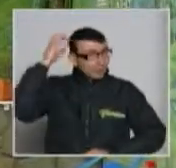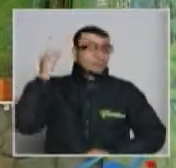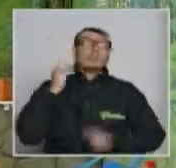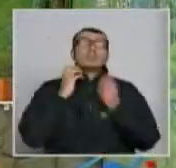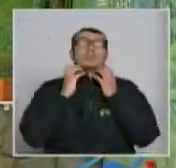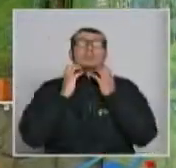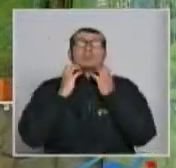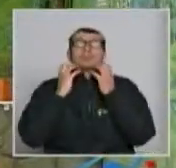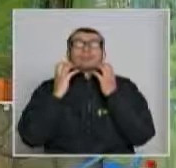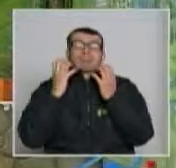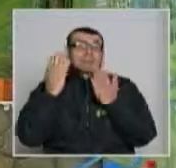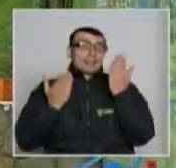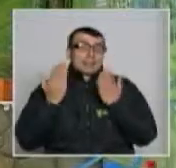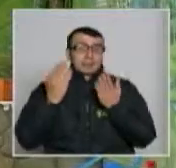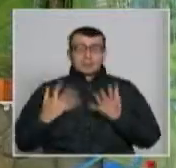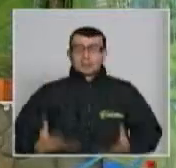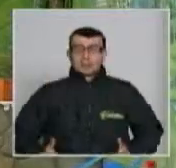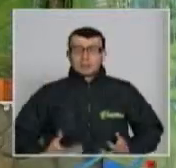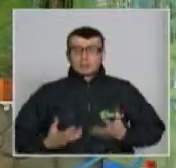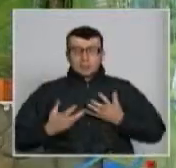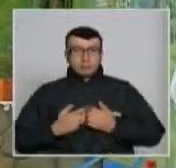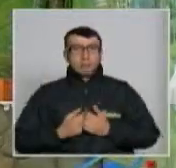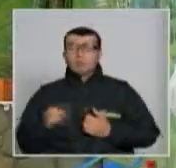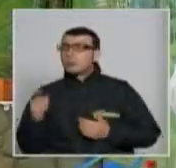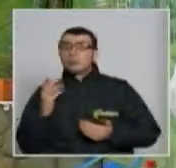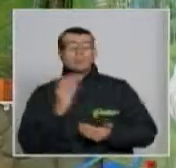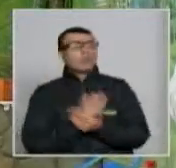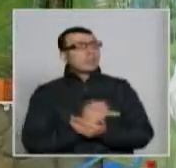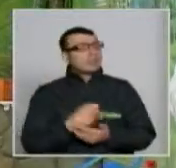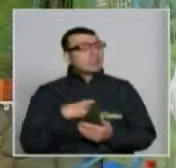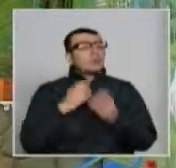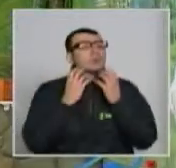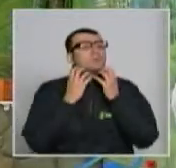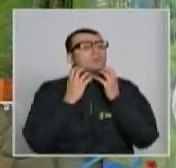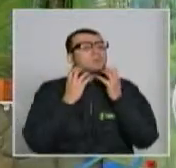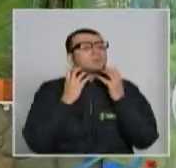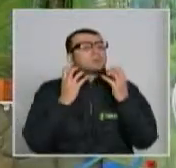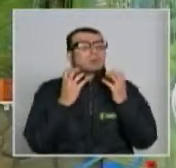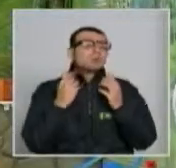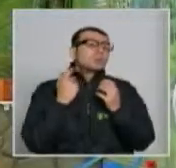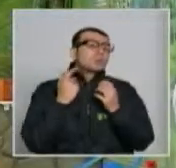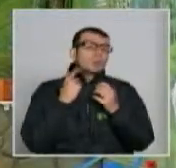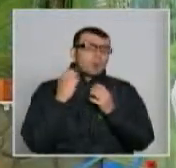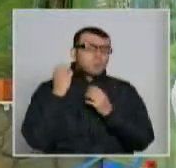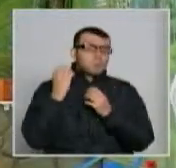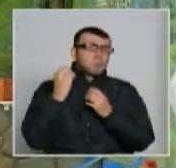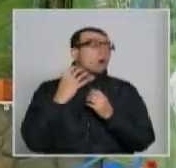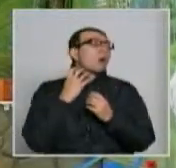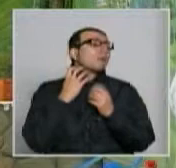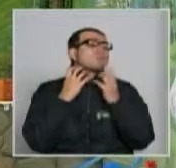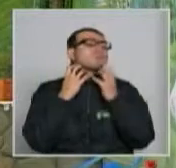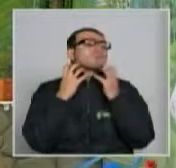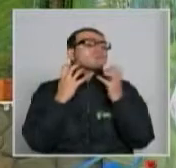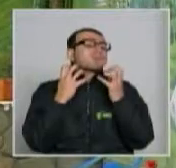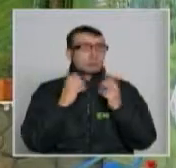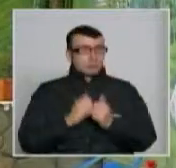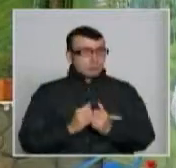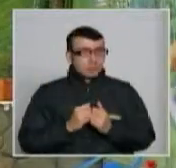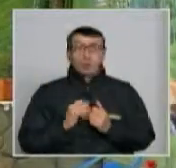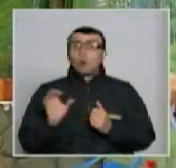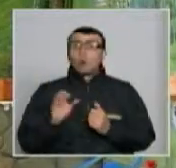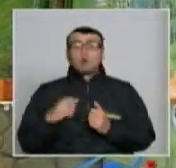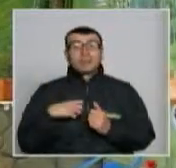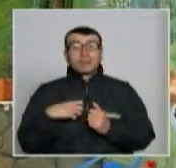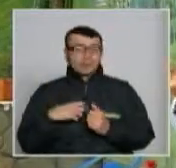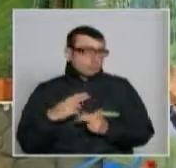cuello. Entonces la gente va y consulta, es que tengo ganglios, es que me salen bolas en el cuello, es que tengo lo